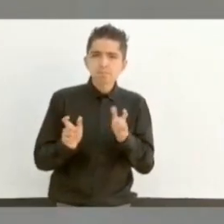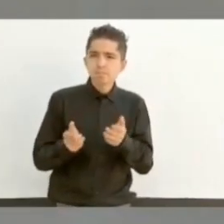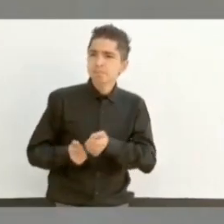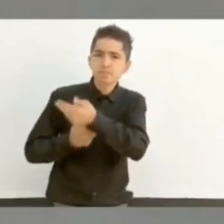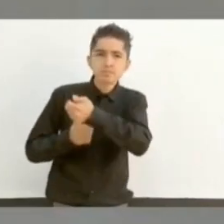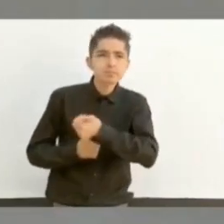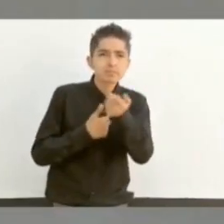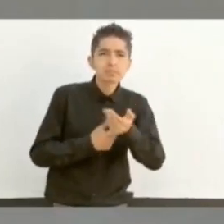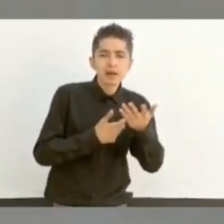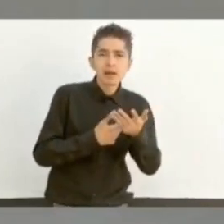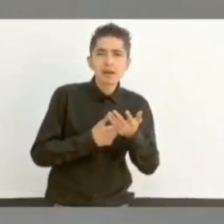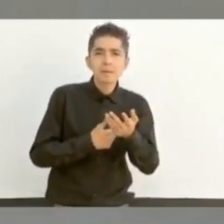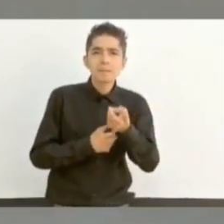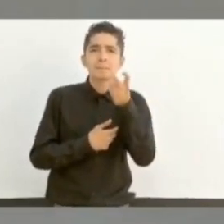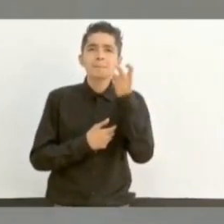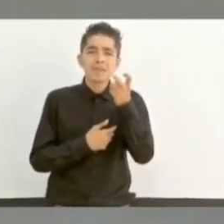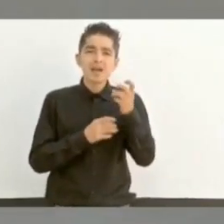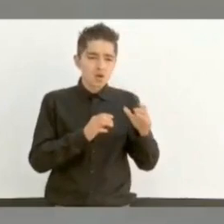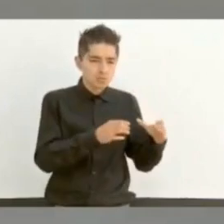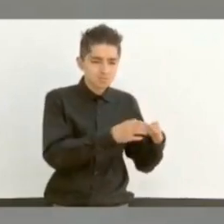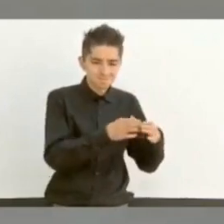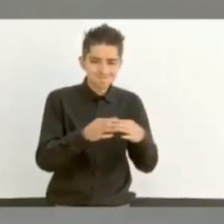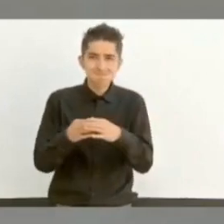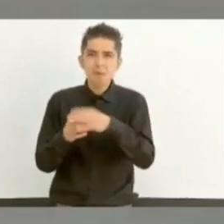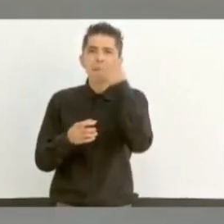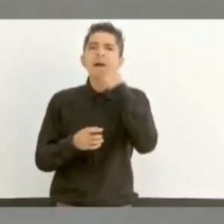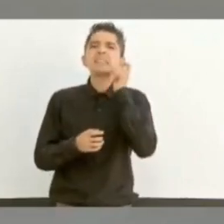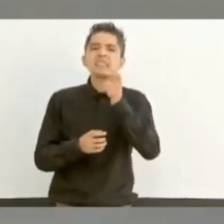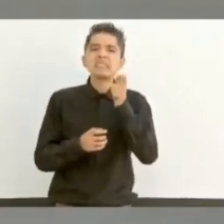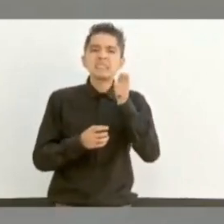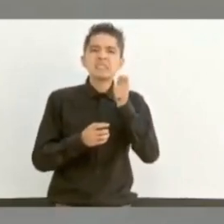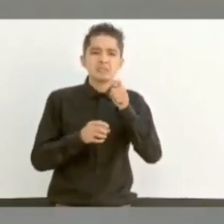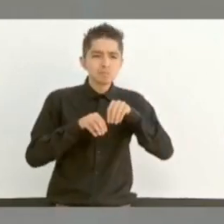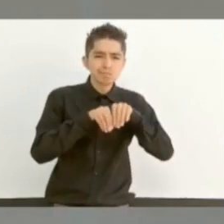de estas brigadas de vacunación.